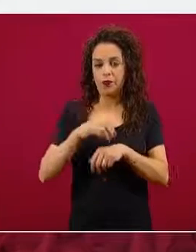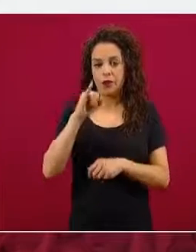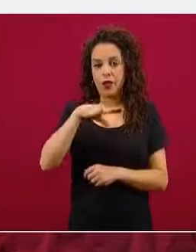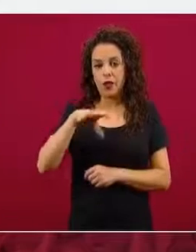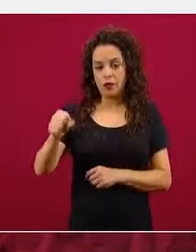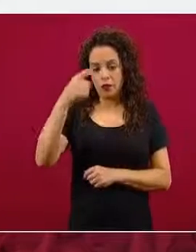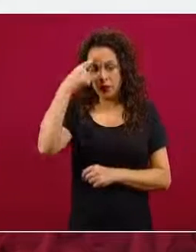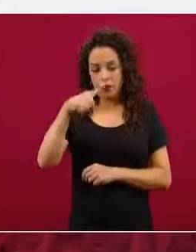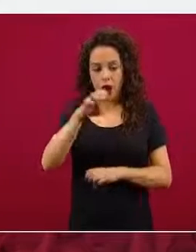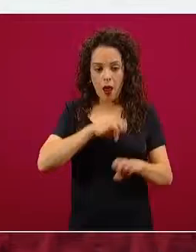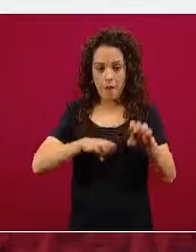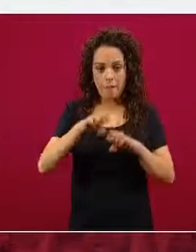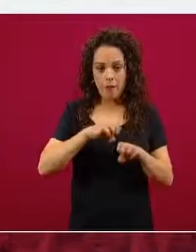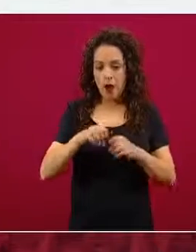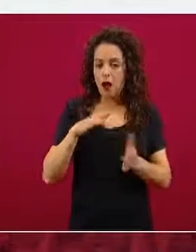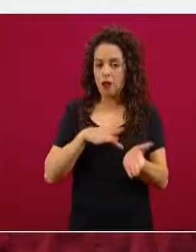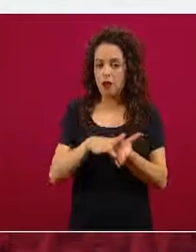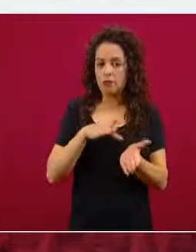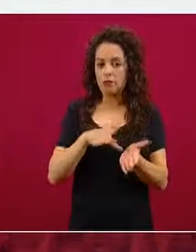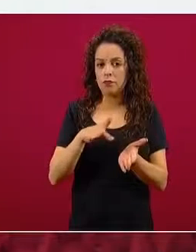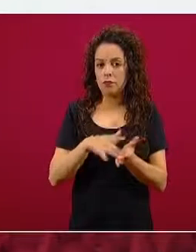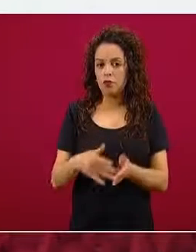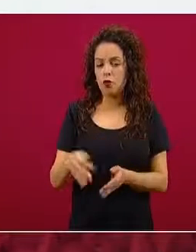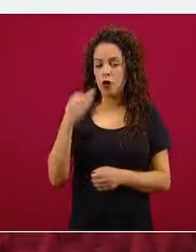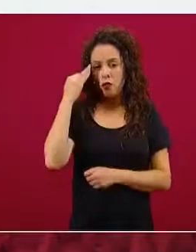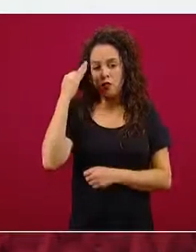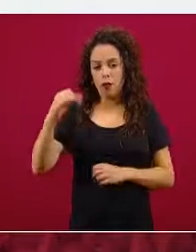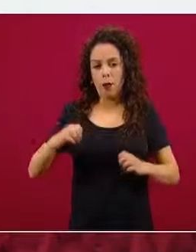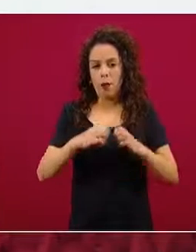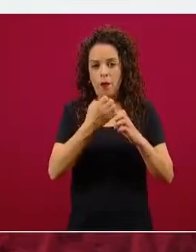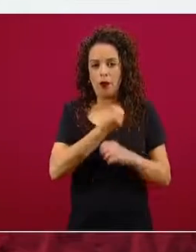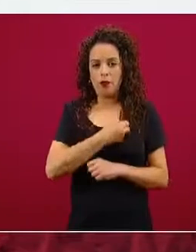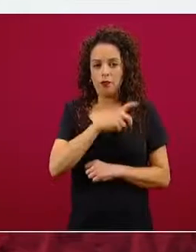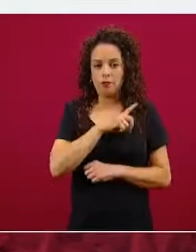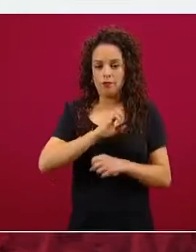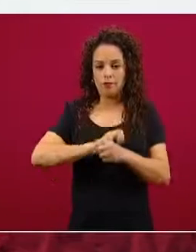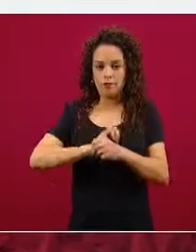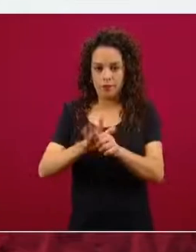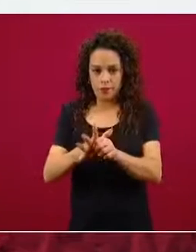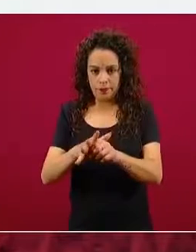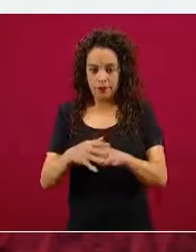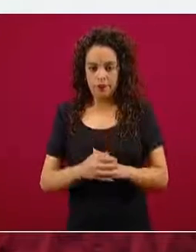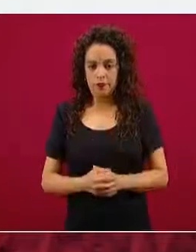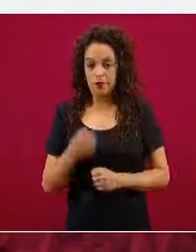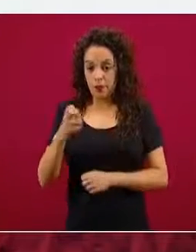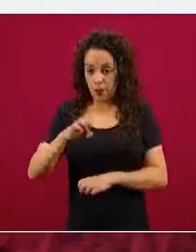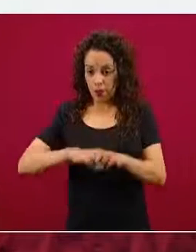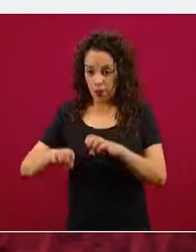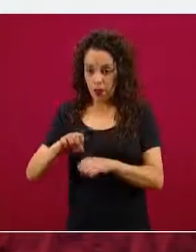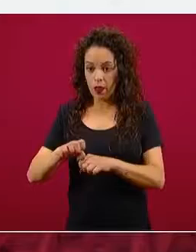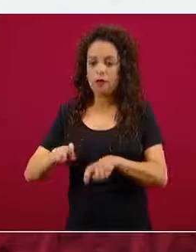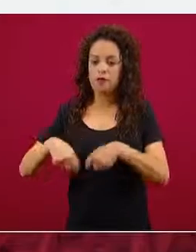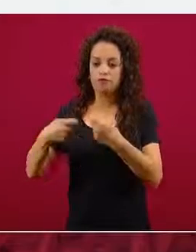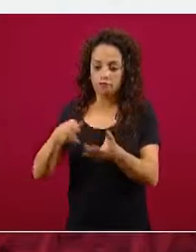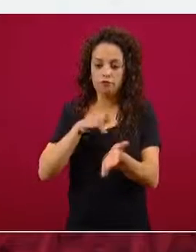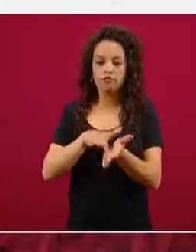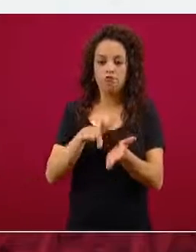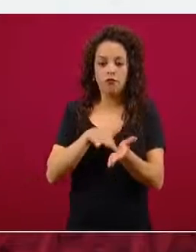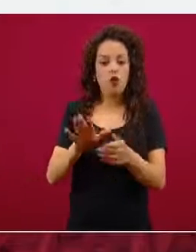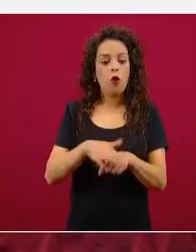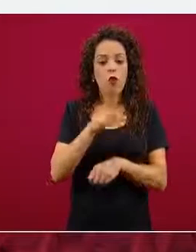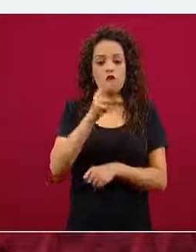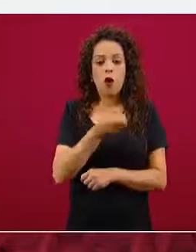que habían apoyado durante el COVID, durante la pandemia. Se apoyó a estas empresas que habían mantenido a